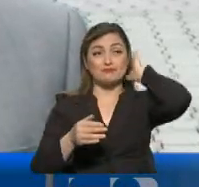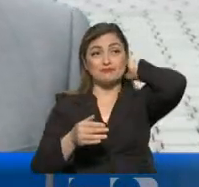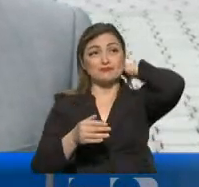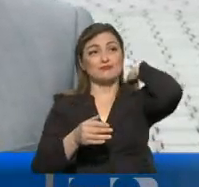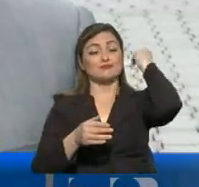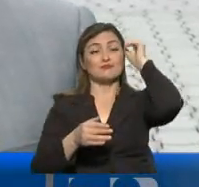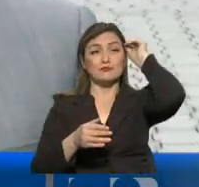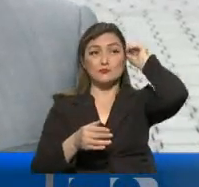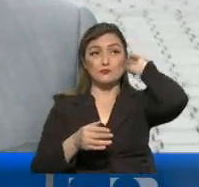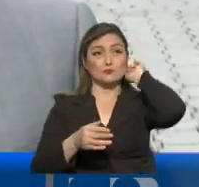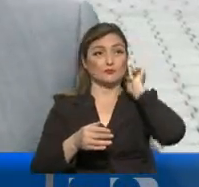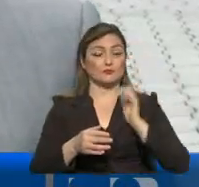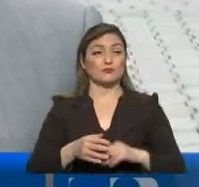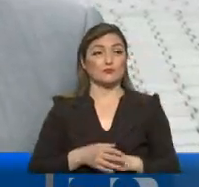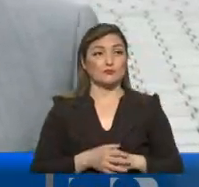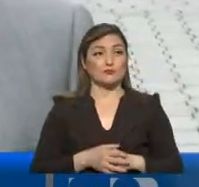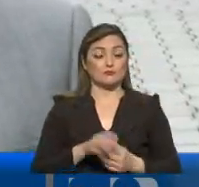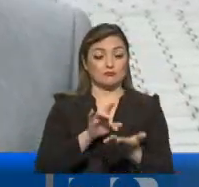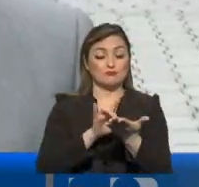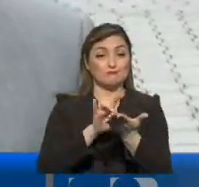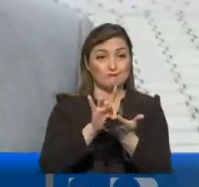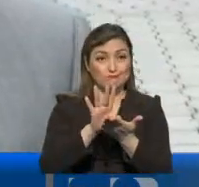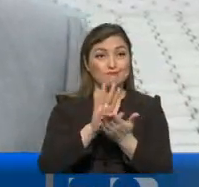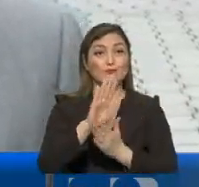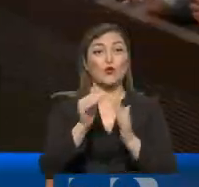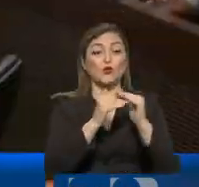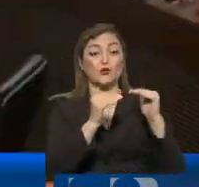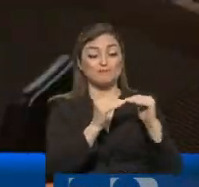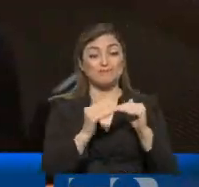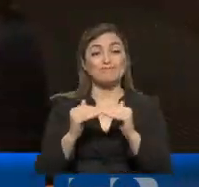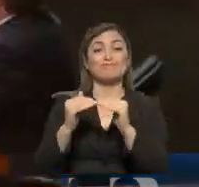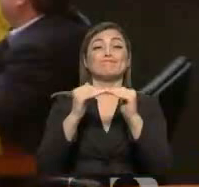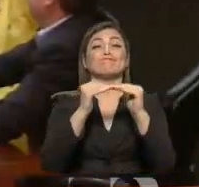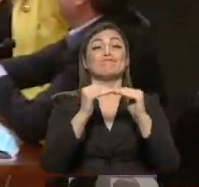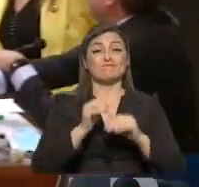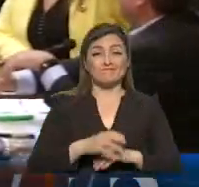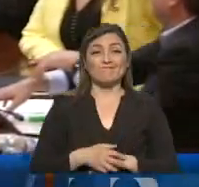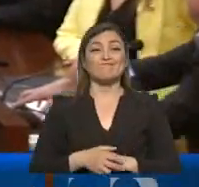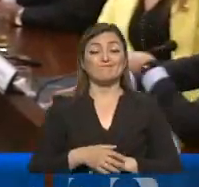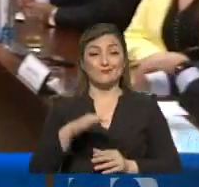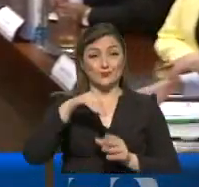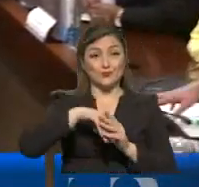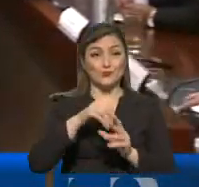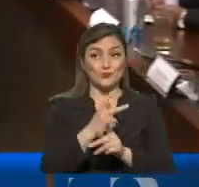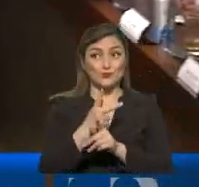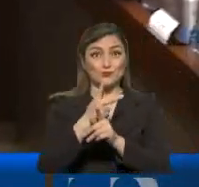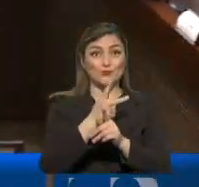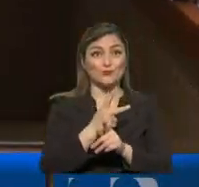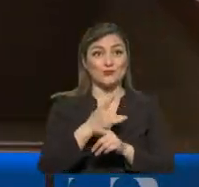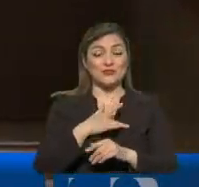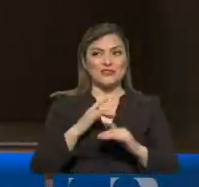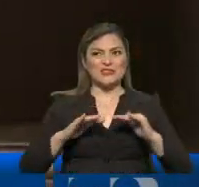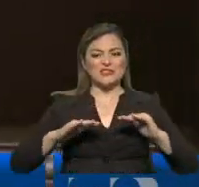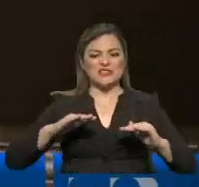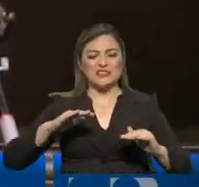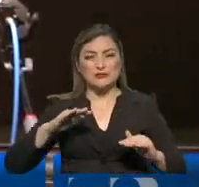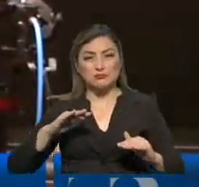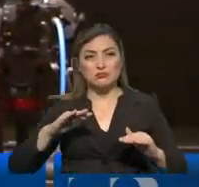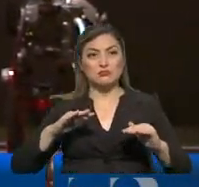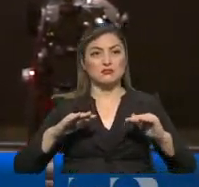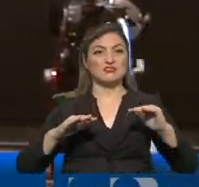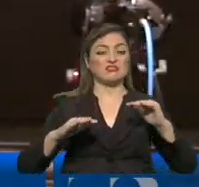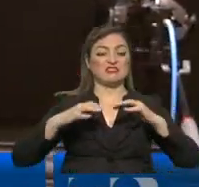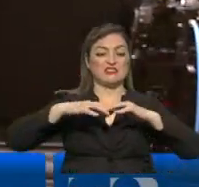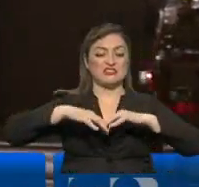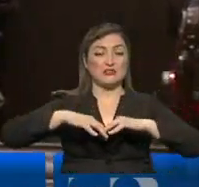esta remoción antidemocrática. No obstante, al interior del Cabildo la sensación de inestabilidad crece. A los